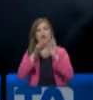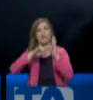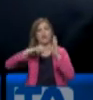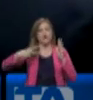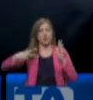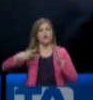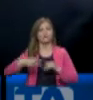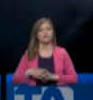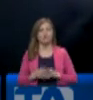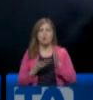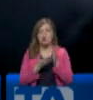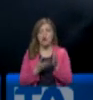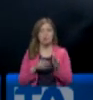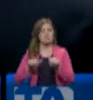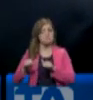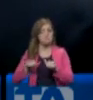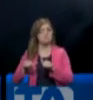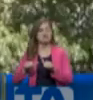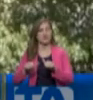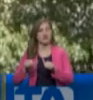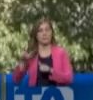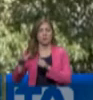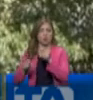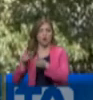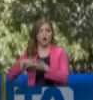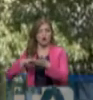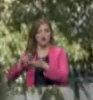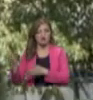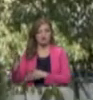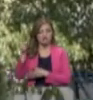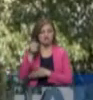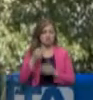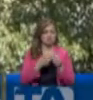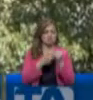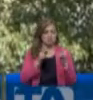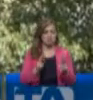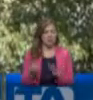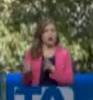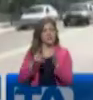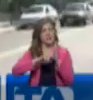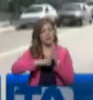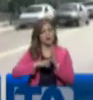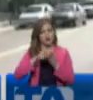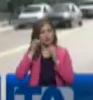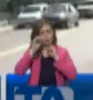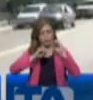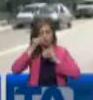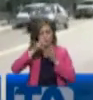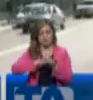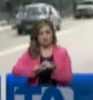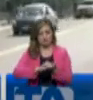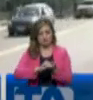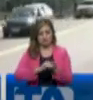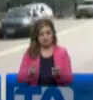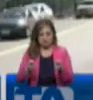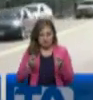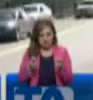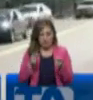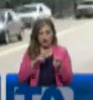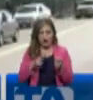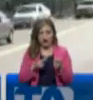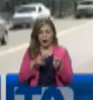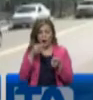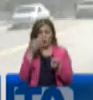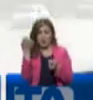tecnología, modelo de gestión y talento humano. La Contraloría en un reciente informe a borrador determina que no se cumplió con el objetivo